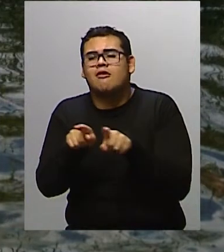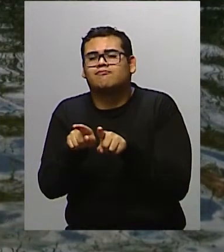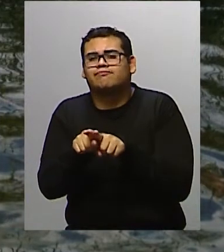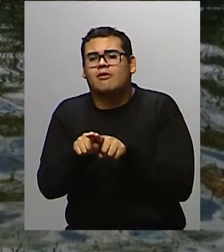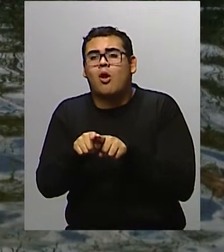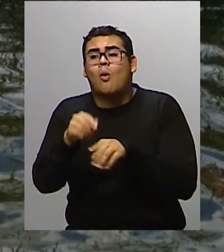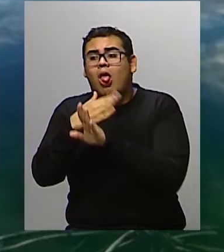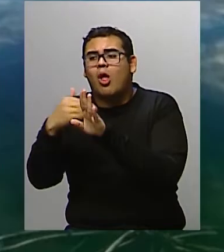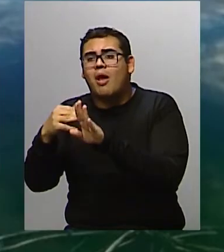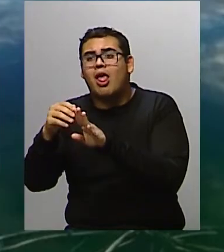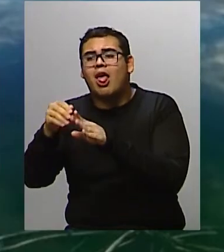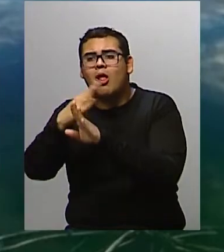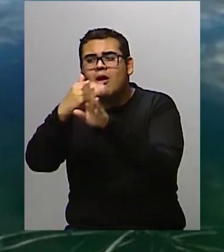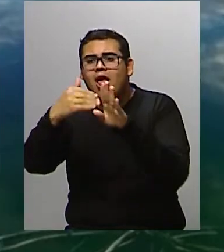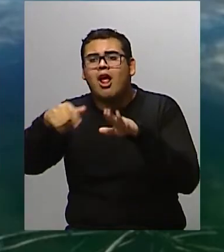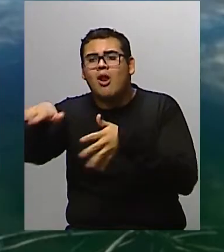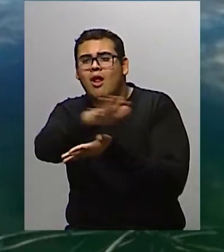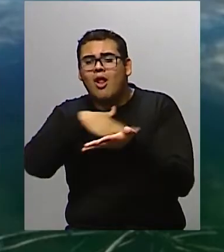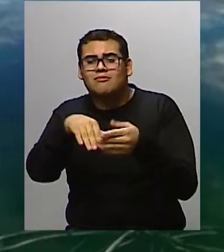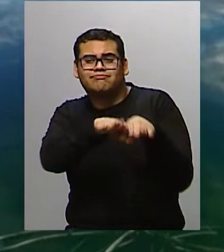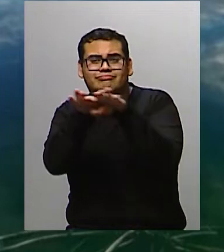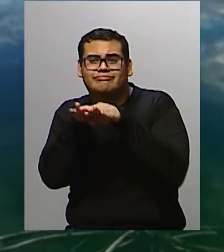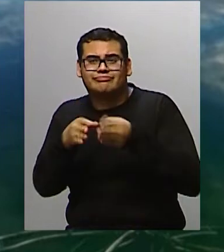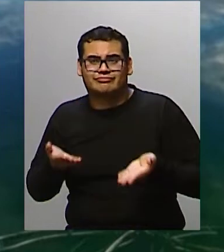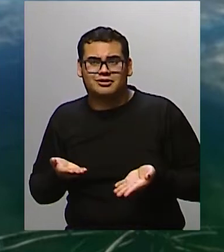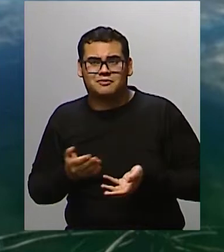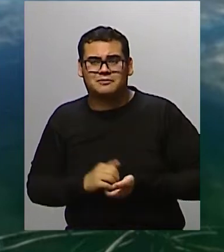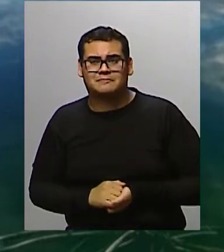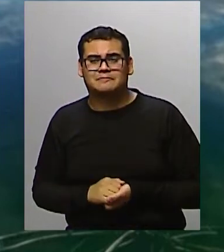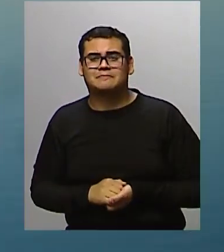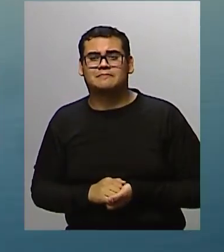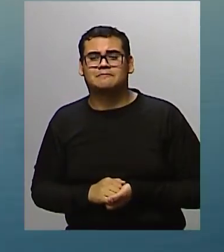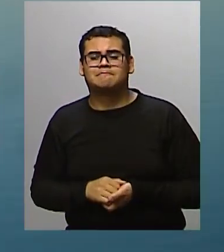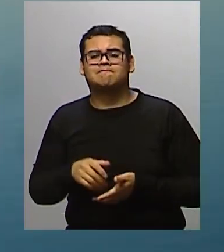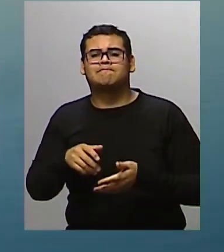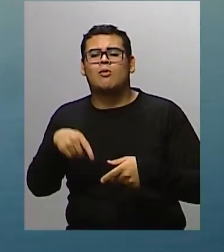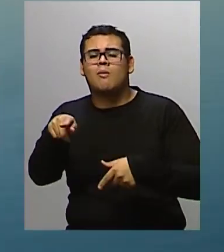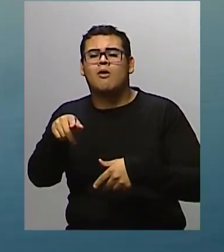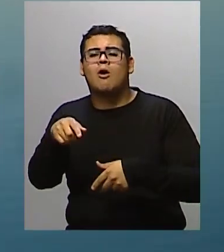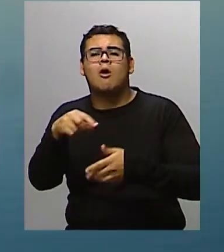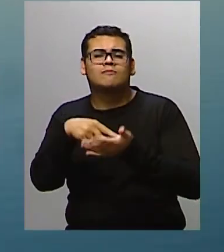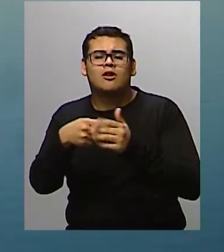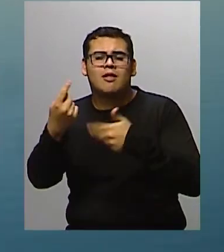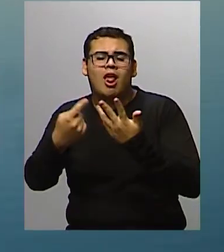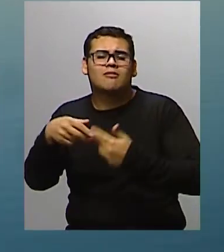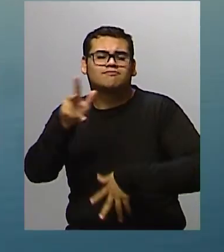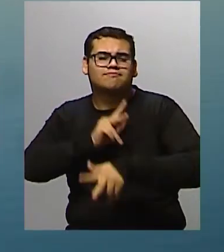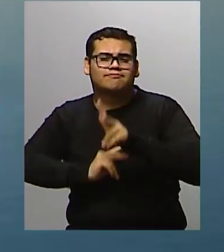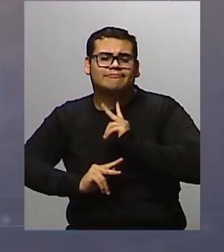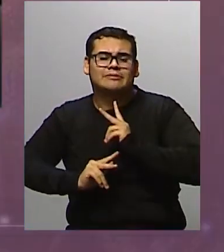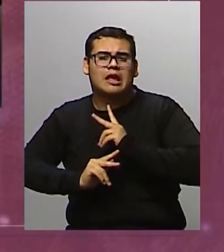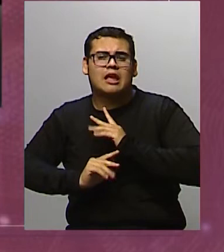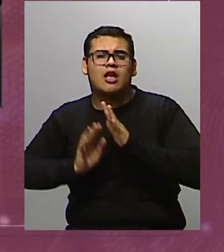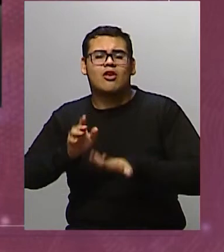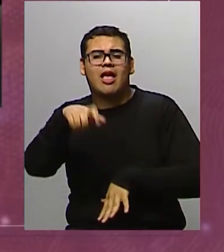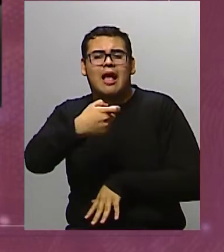de los humedales de la provincia y la región. Ever, en todo esto que nos estás marcando, toda esta problemática que tenemos, ¿cómo se ve perjudicada